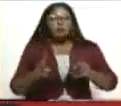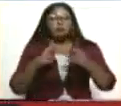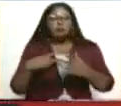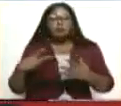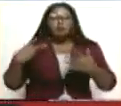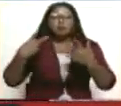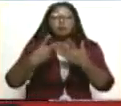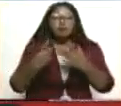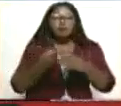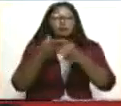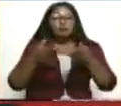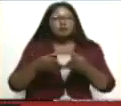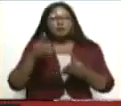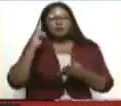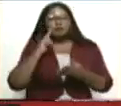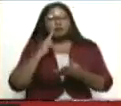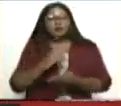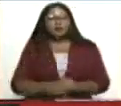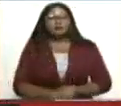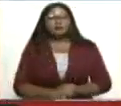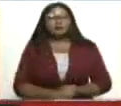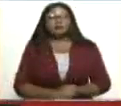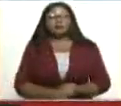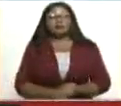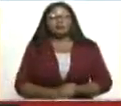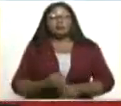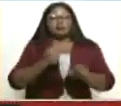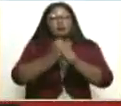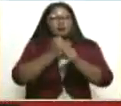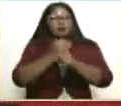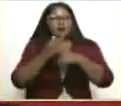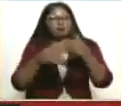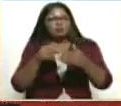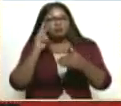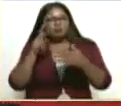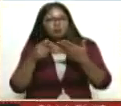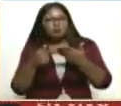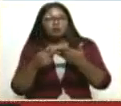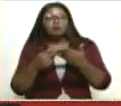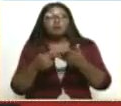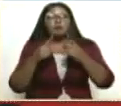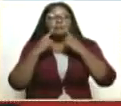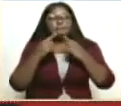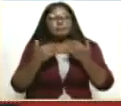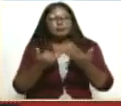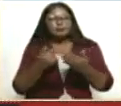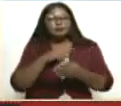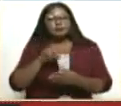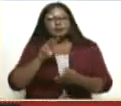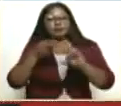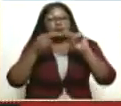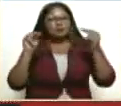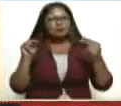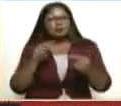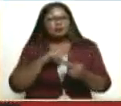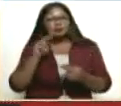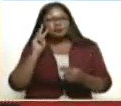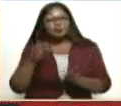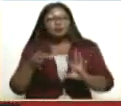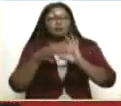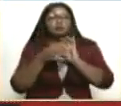gobierno bolivariano de trabajar incansablemente por los bienes inestimables de la paz y de la